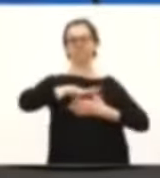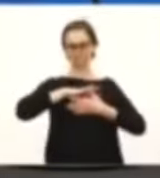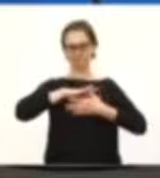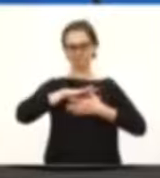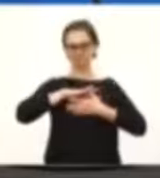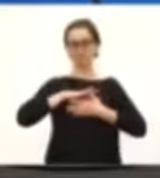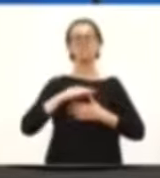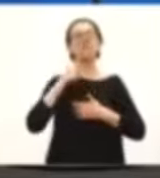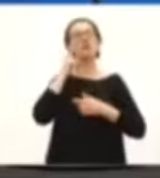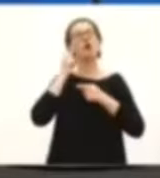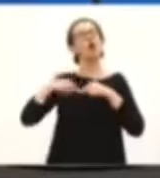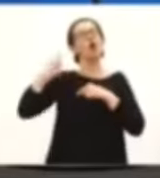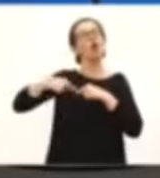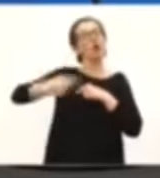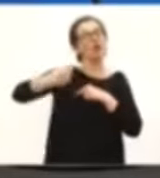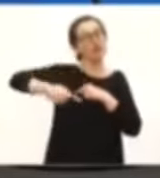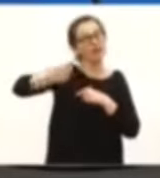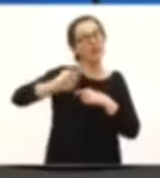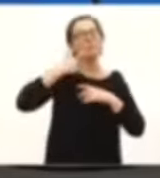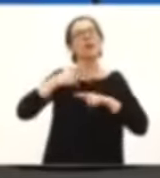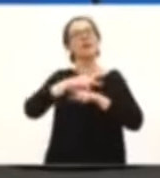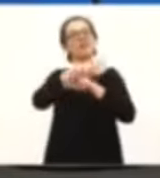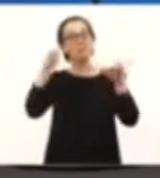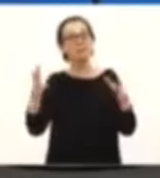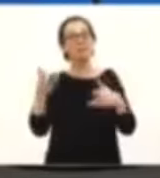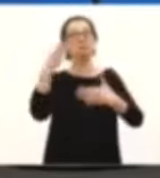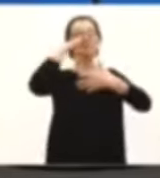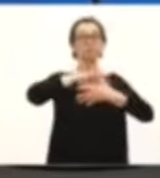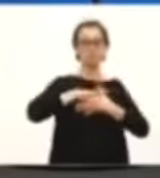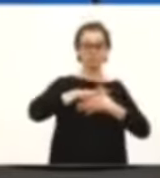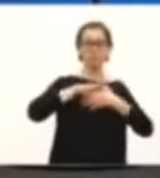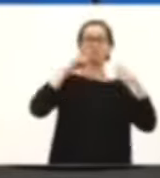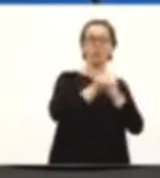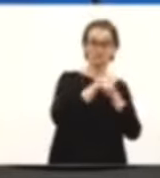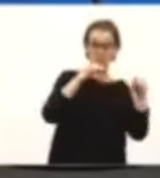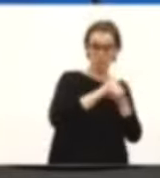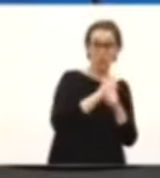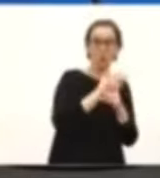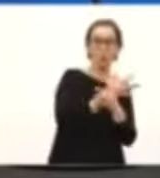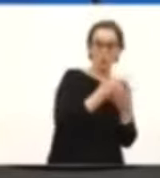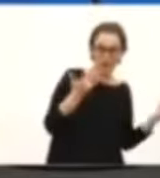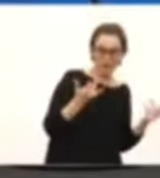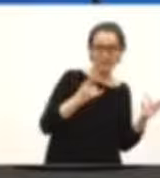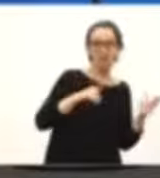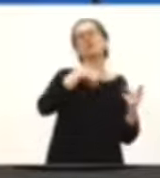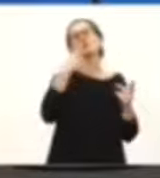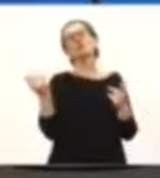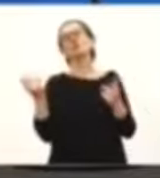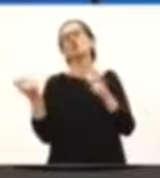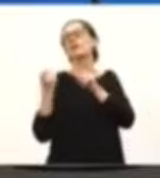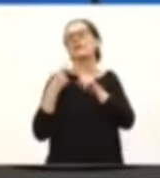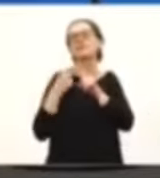días diciendo la cantidad de casos positivos y aquellos que se confirman por nexo epidemiológico.